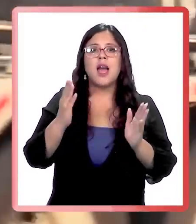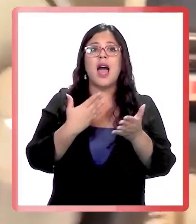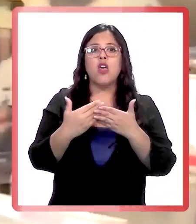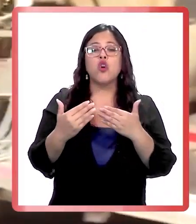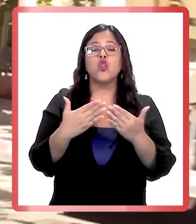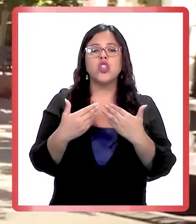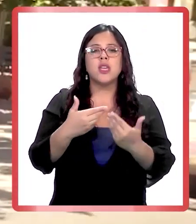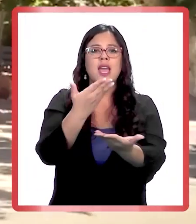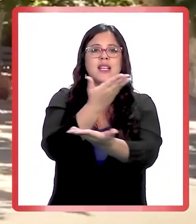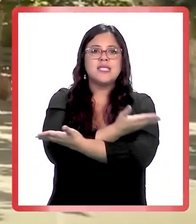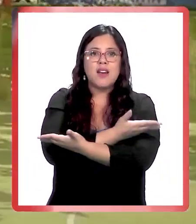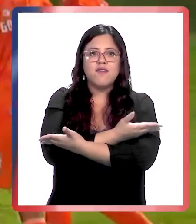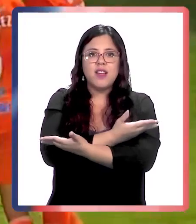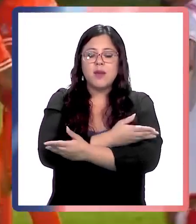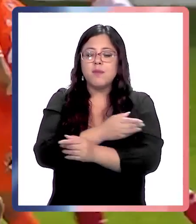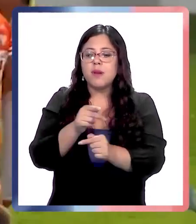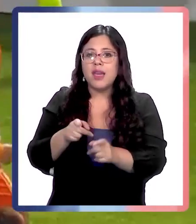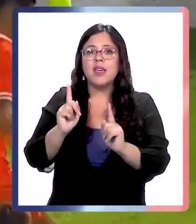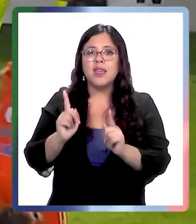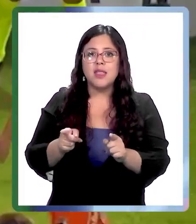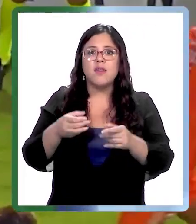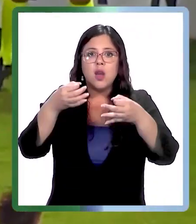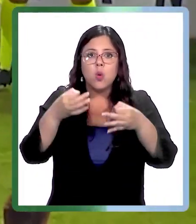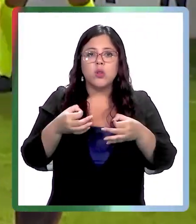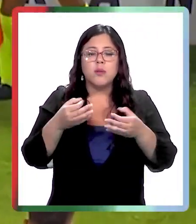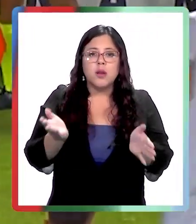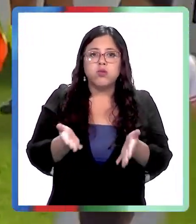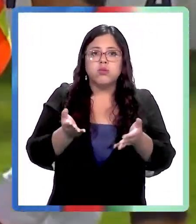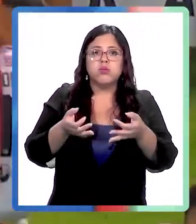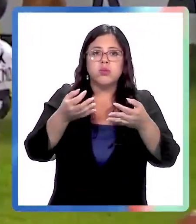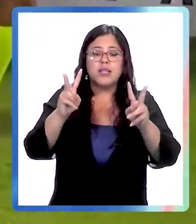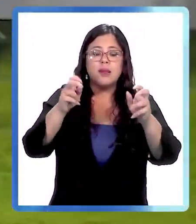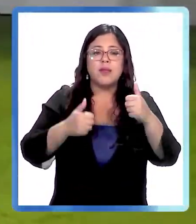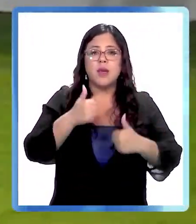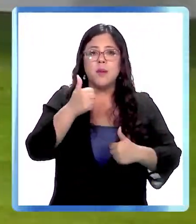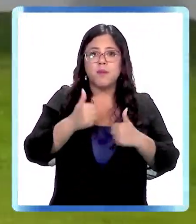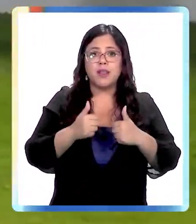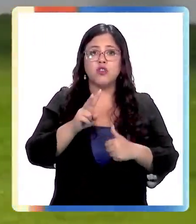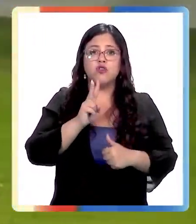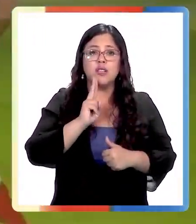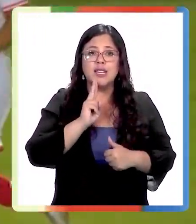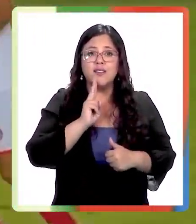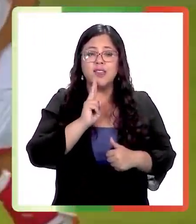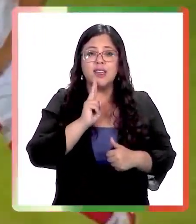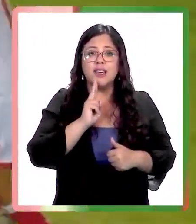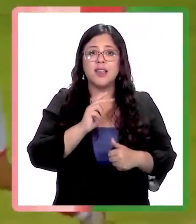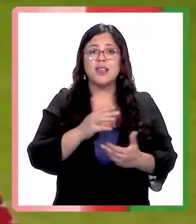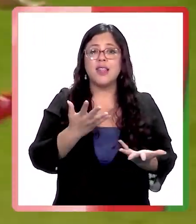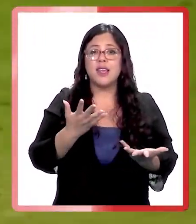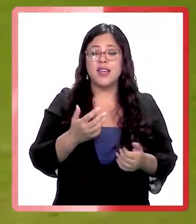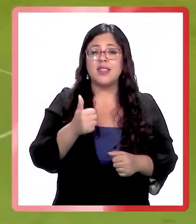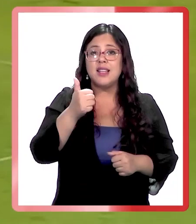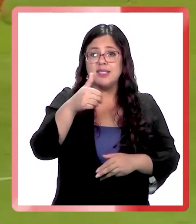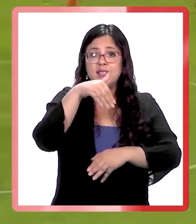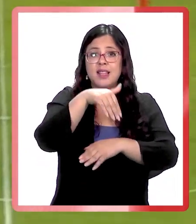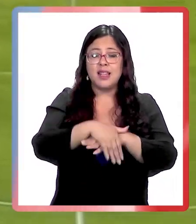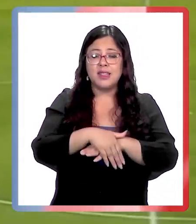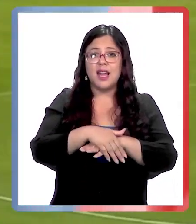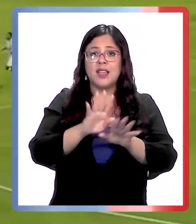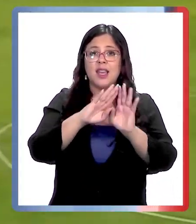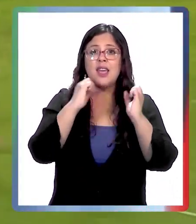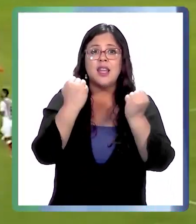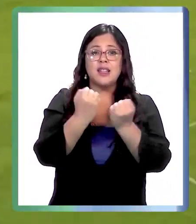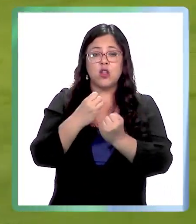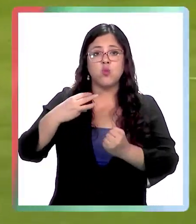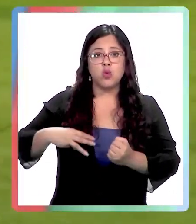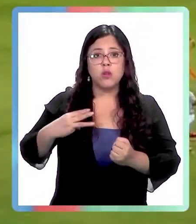en San Felipe con el servicio estadio, que deberá levantarse a propósito del partido que el mismo viernes, a partir de las 18 horas en